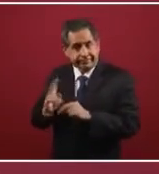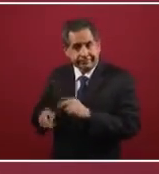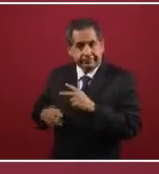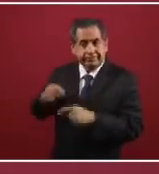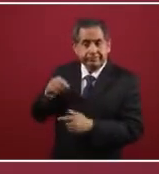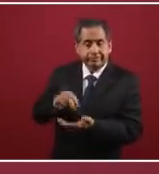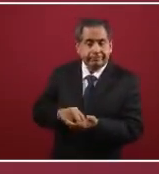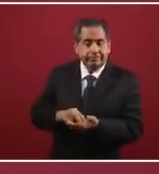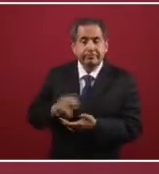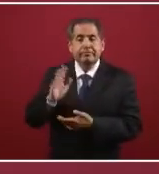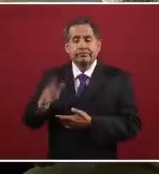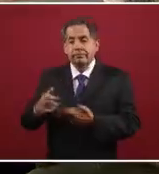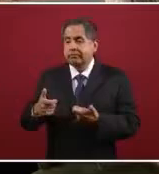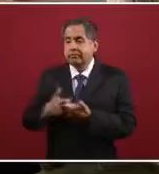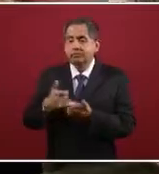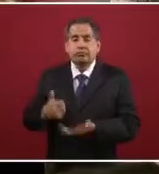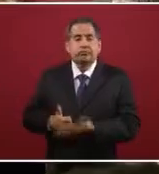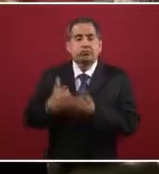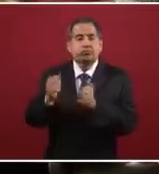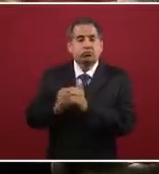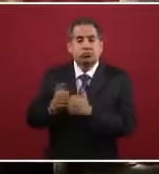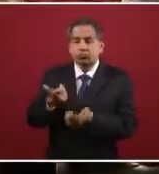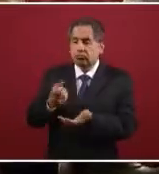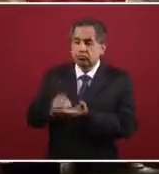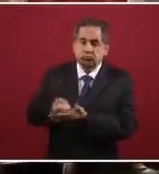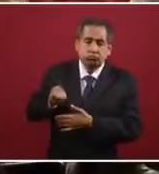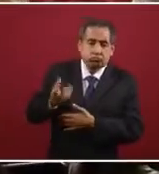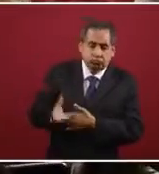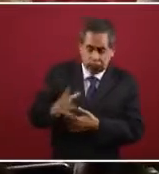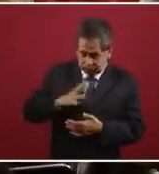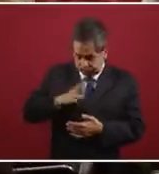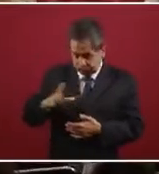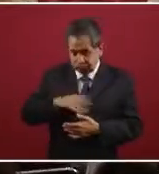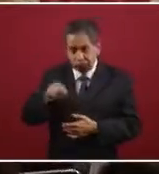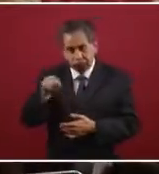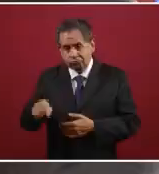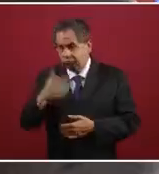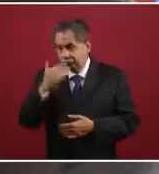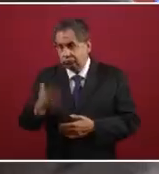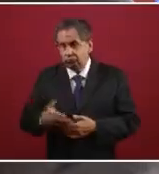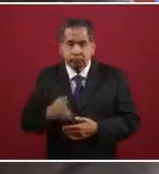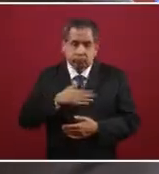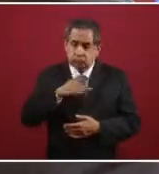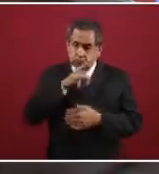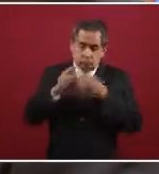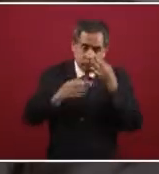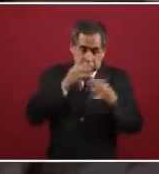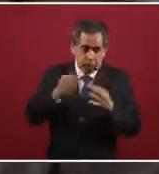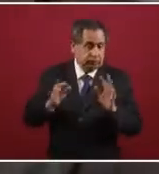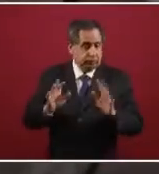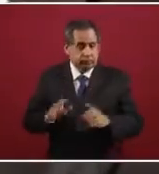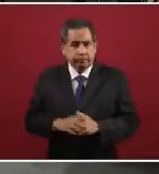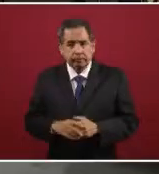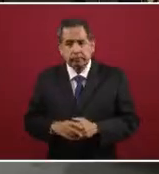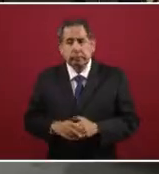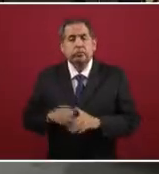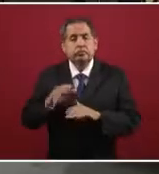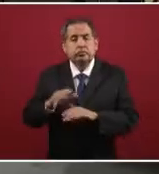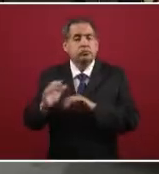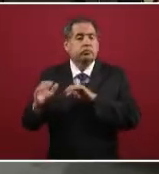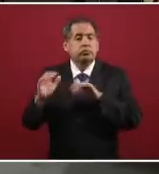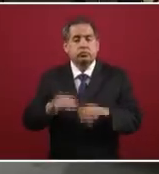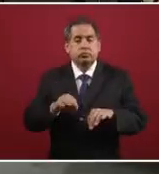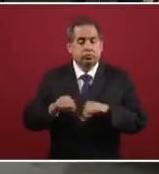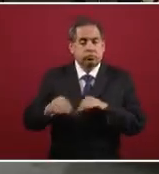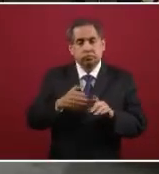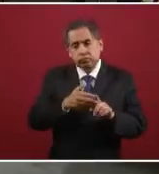son países cooperantes o donantes en diferentes grados. Entonces creo que es una buena noticia. Ahora, respecto a los empleos generados y